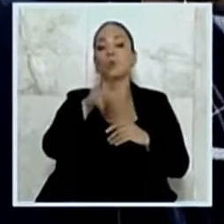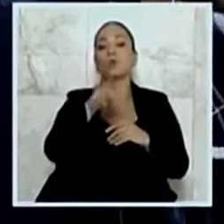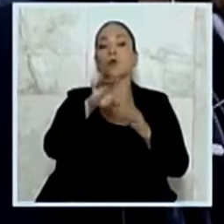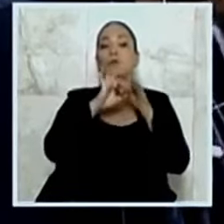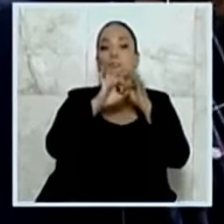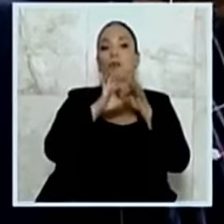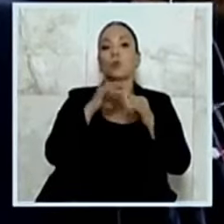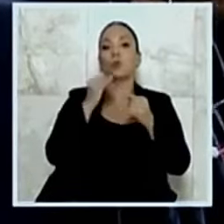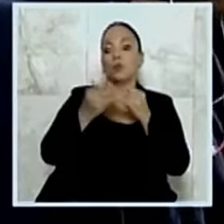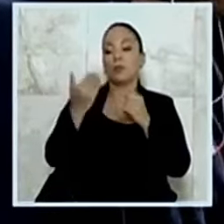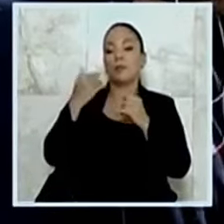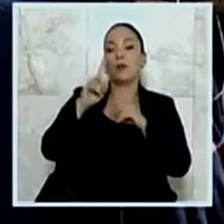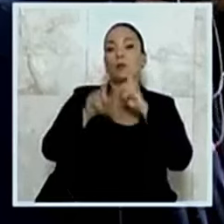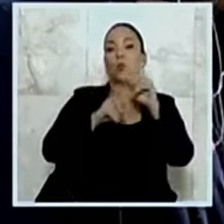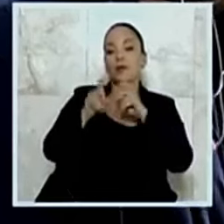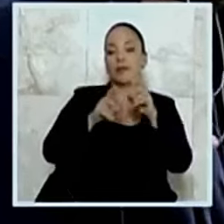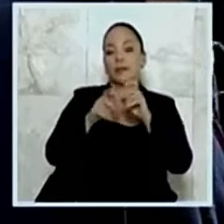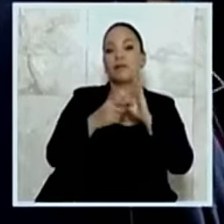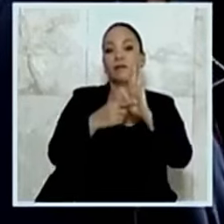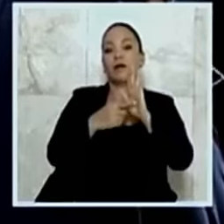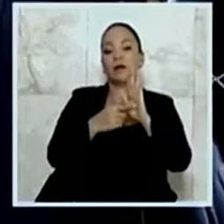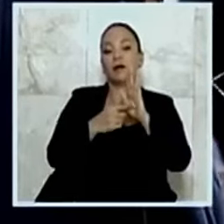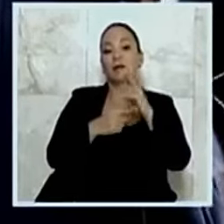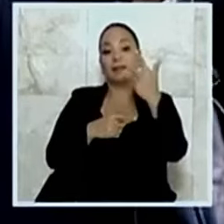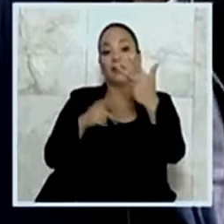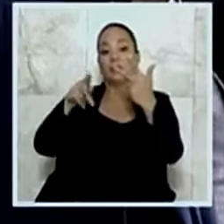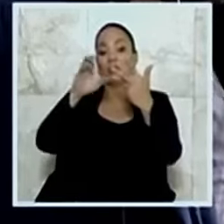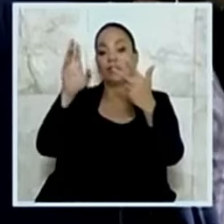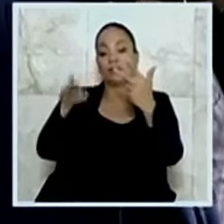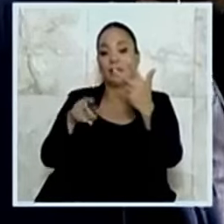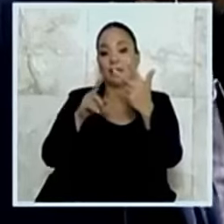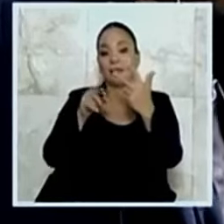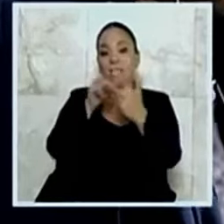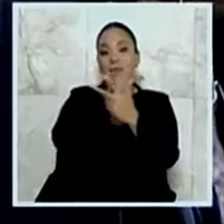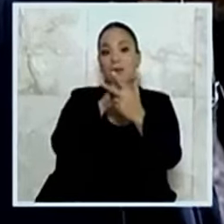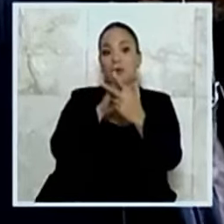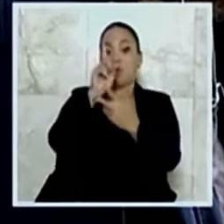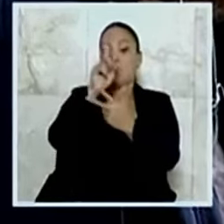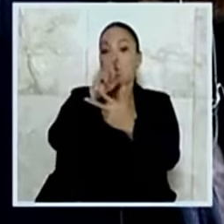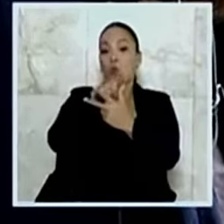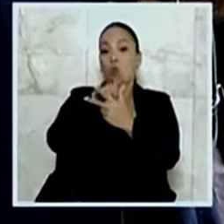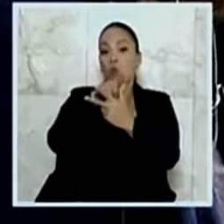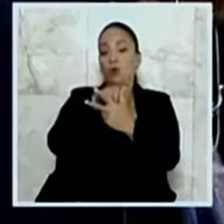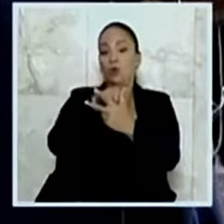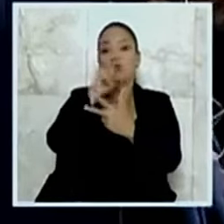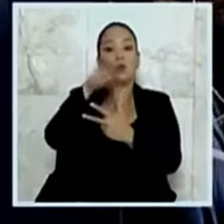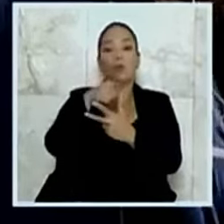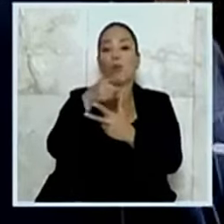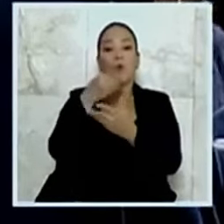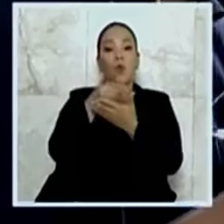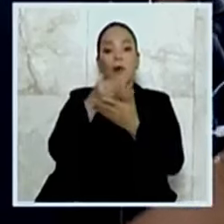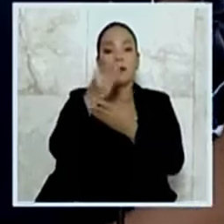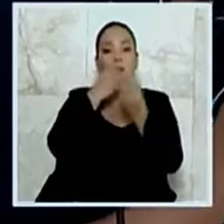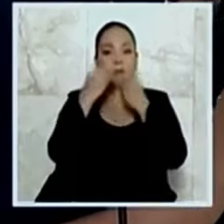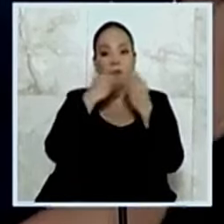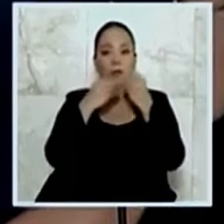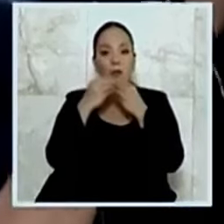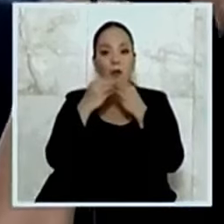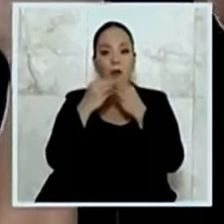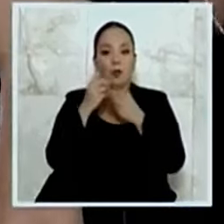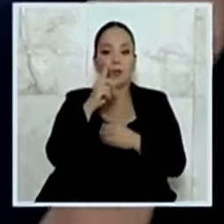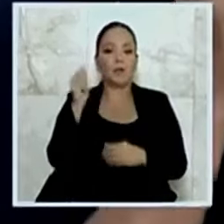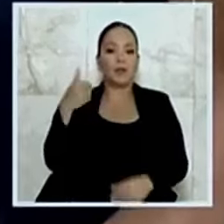Sofía Barbosa, de Diario Extra. Buenas tardes, señor presidente. Mi pregunta es acerca de la última